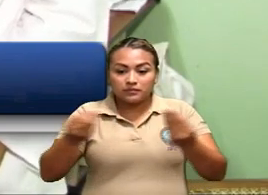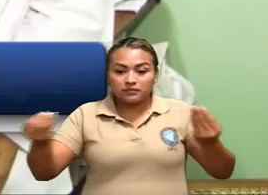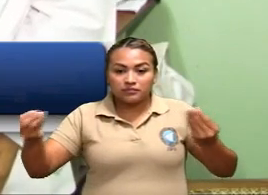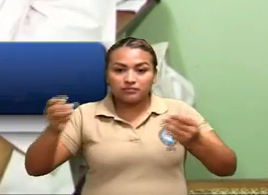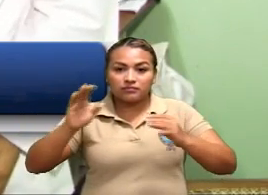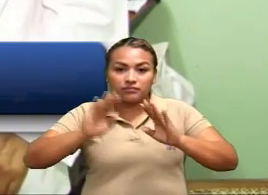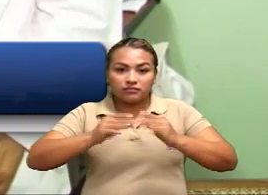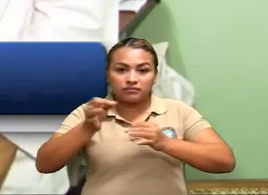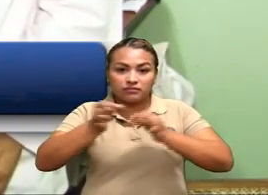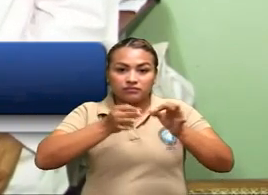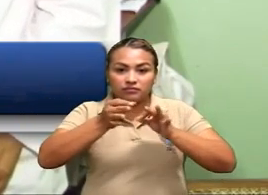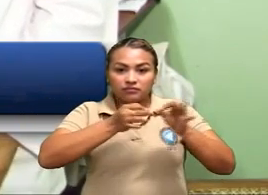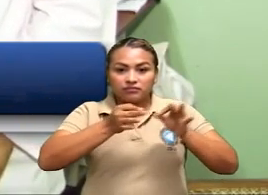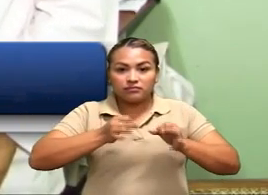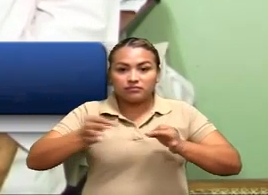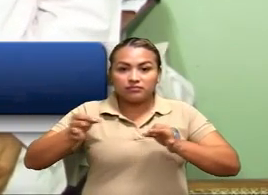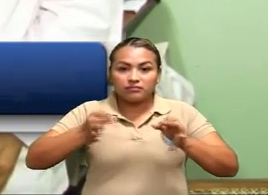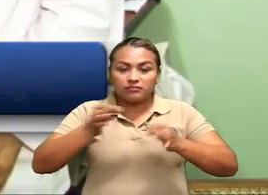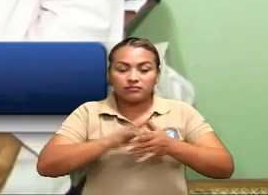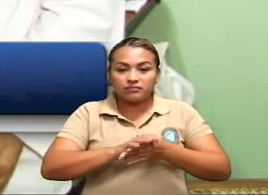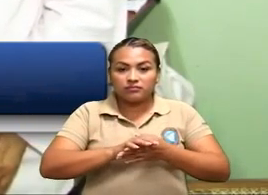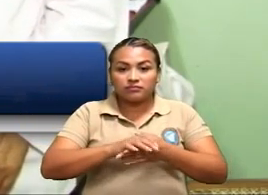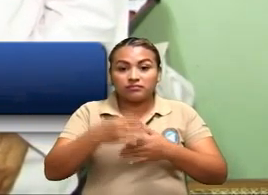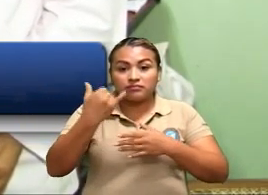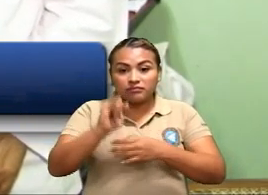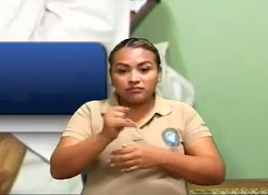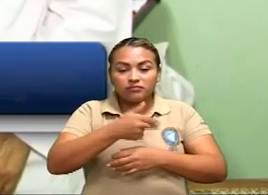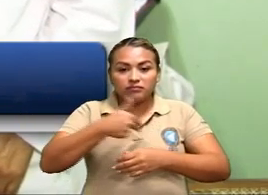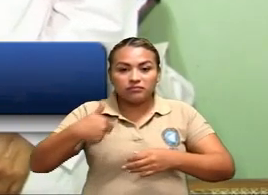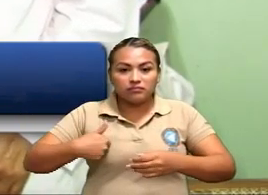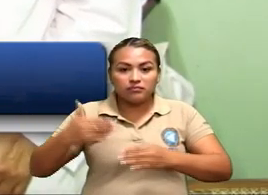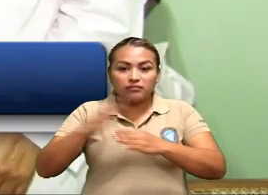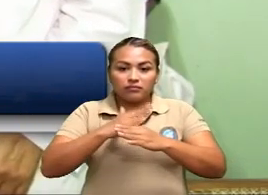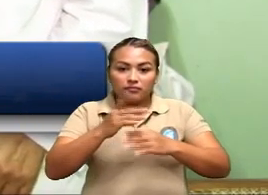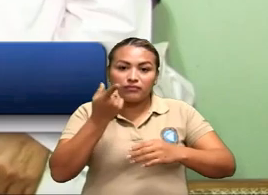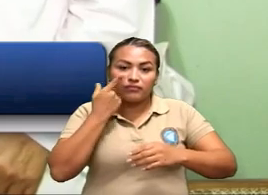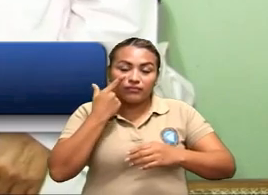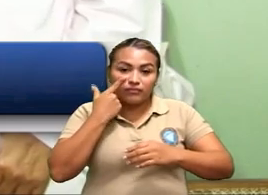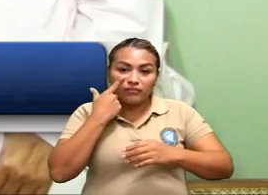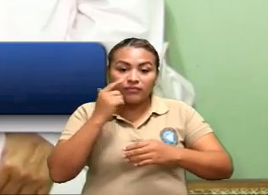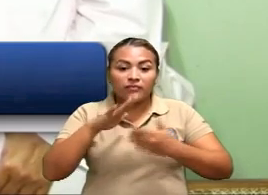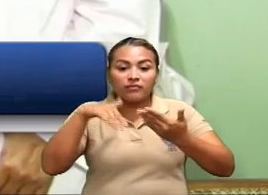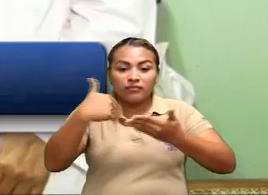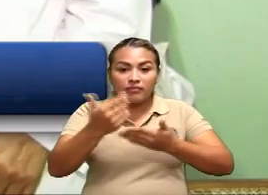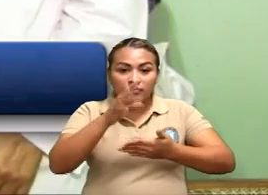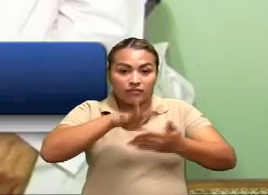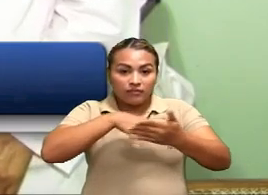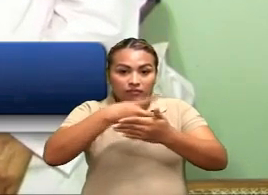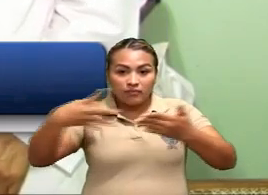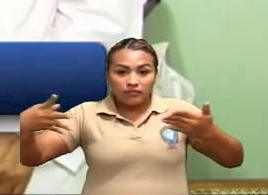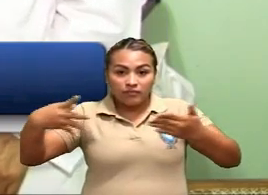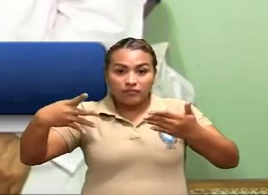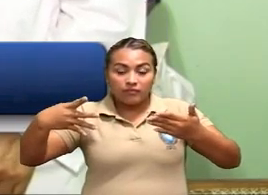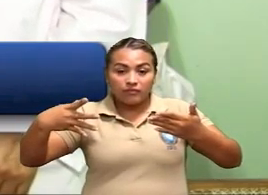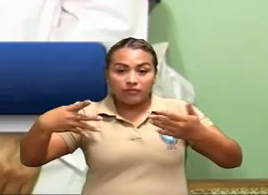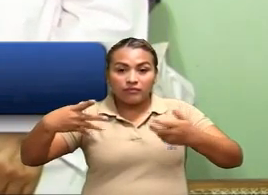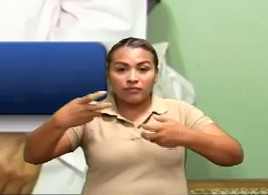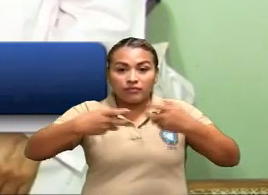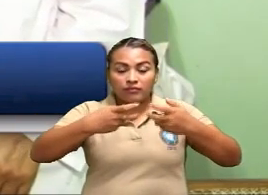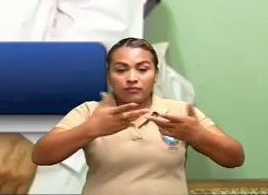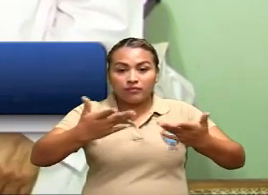que ya estamos más grandes. Se saca para verle cómo va, pero siempre hay una tablita para peso y talla. Ahora,